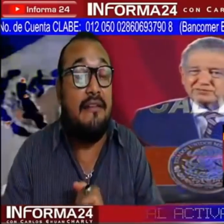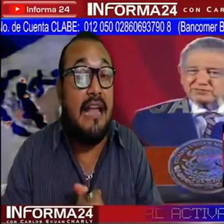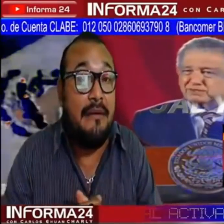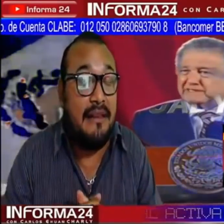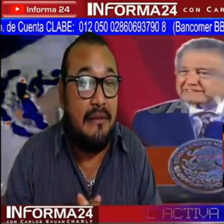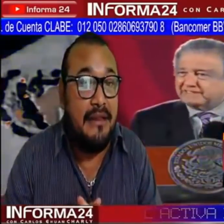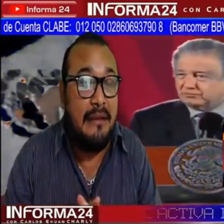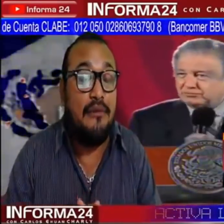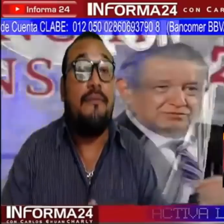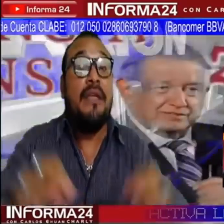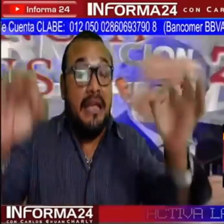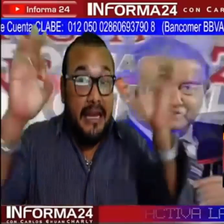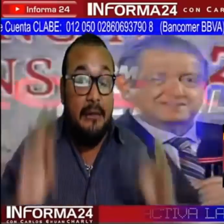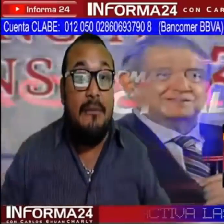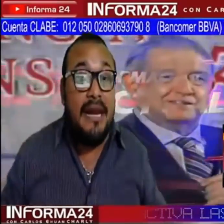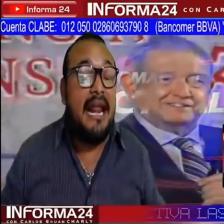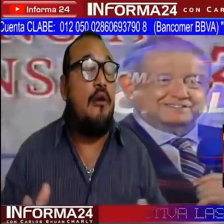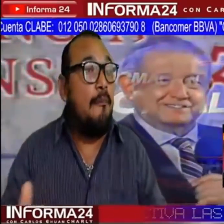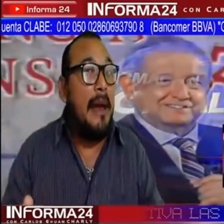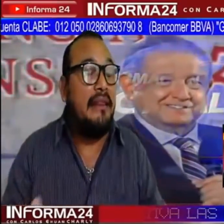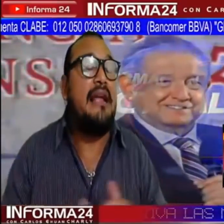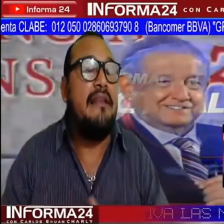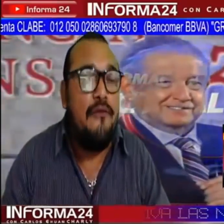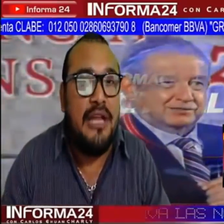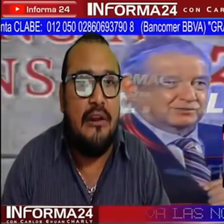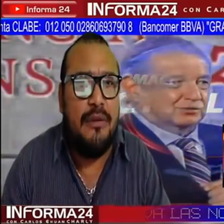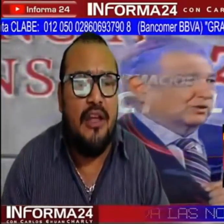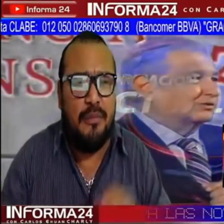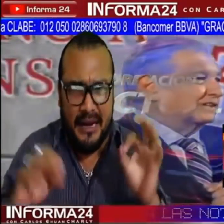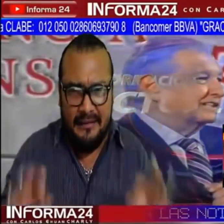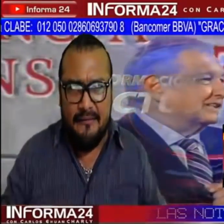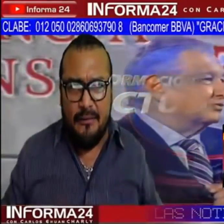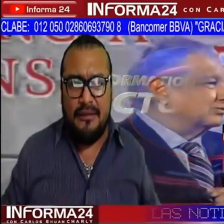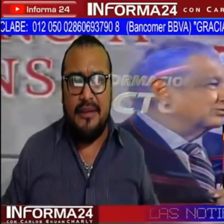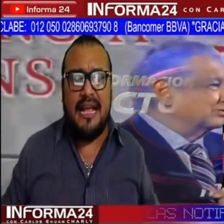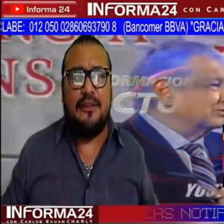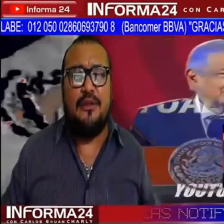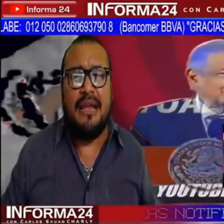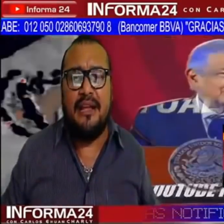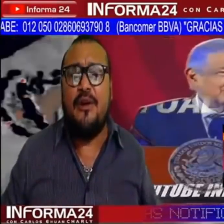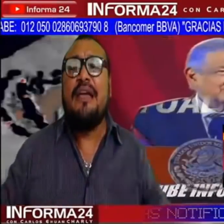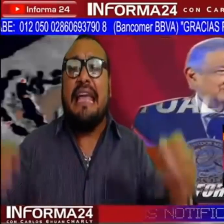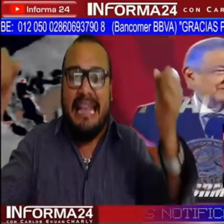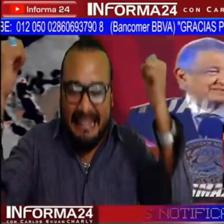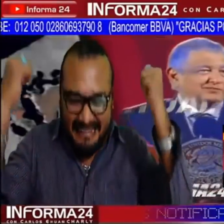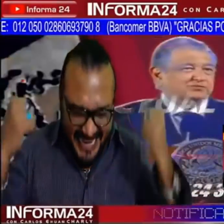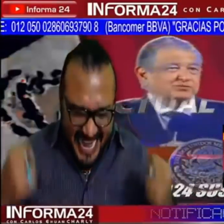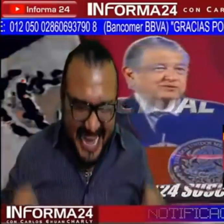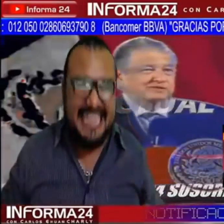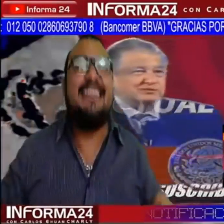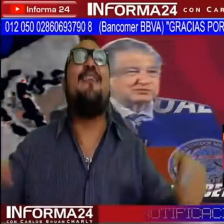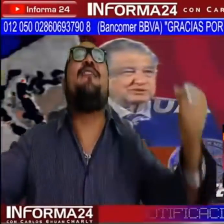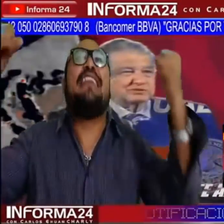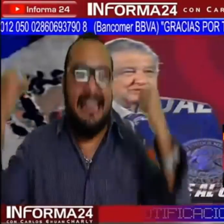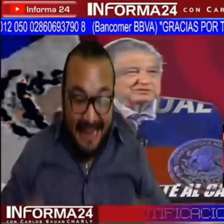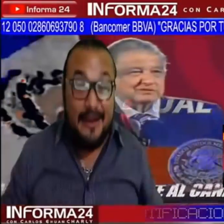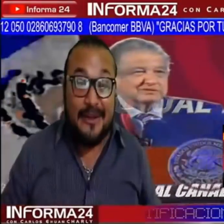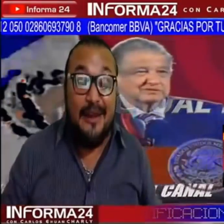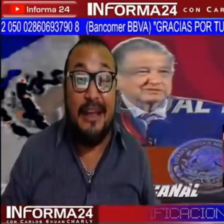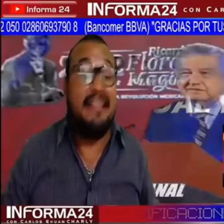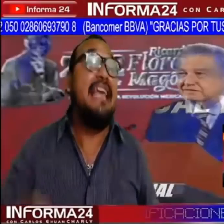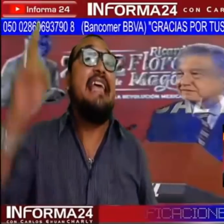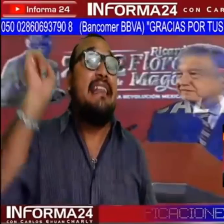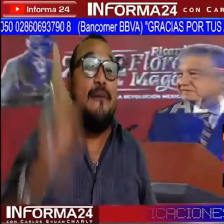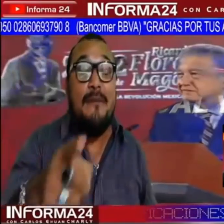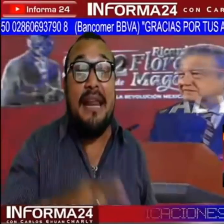notificaciones cada vez que transmitamos y de igual manera compartan y difundan los vídeos para que esta información llegue a todo en méxico y se siguen ardiendo los derecha